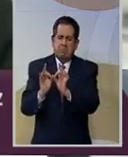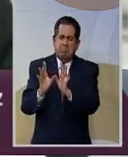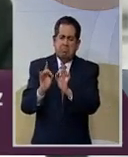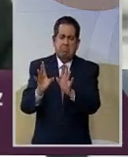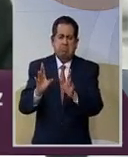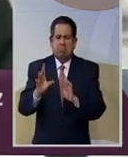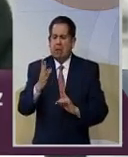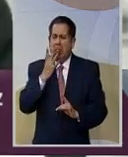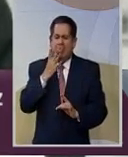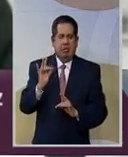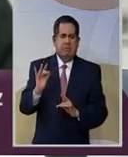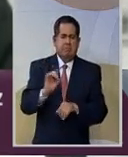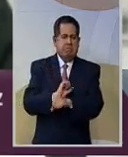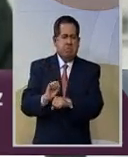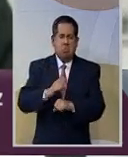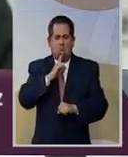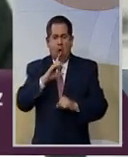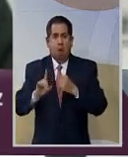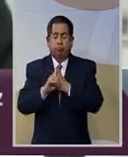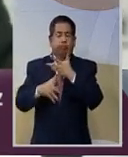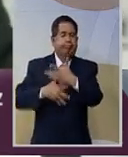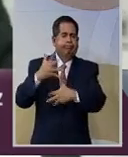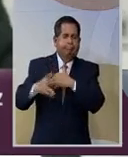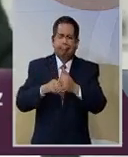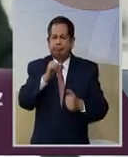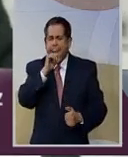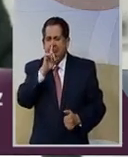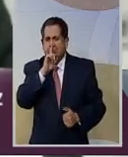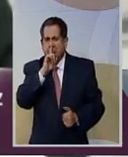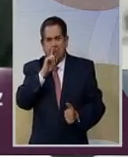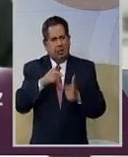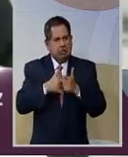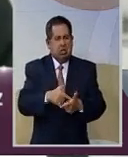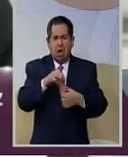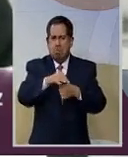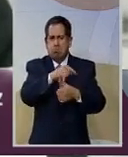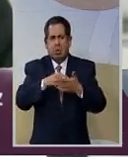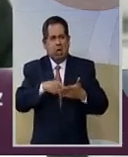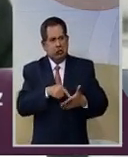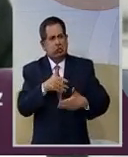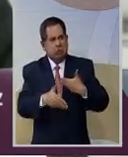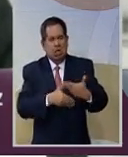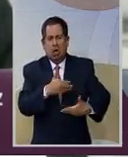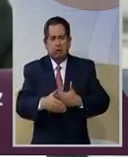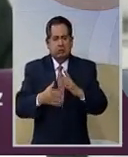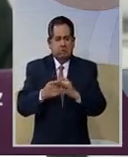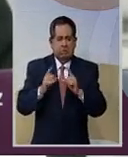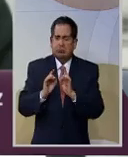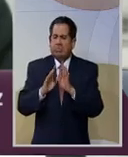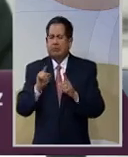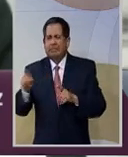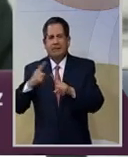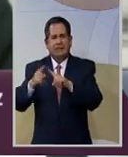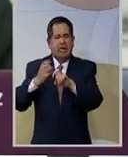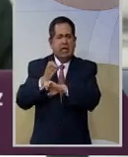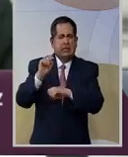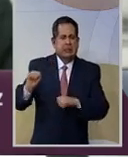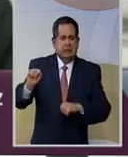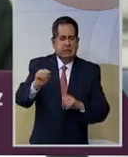incidentes menores que no afectan el desahogo de la jornada electoral, prácticamente en ninguna de las entidades